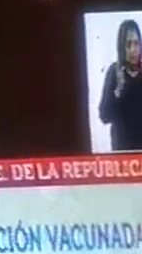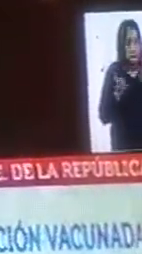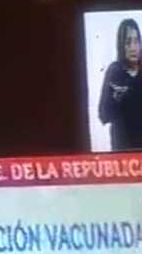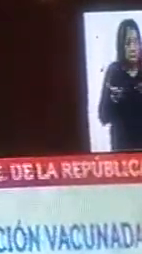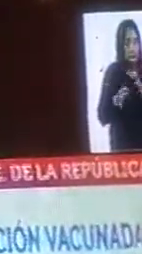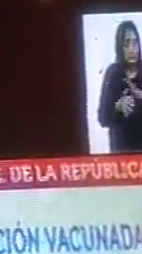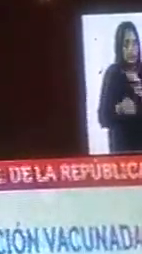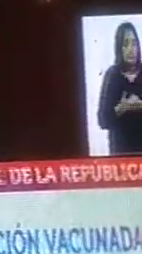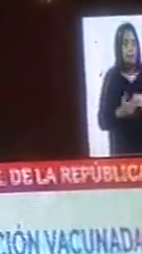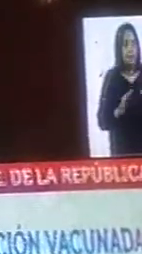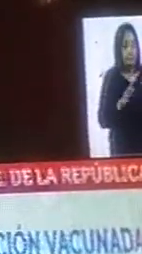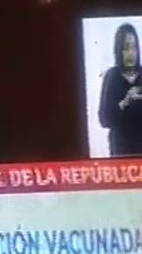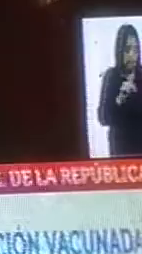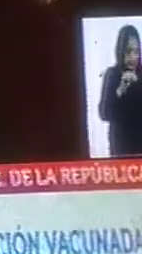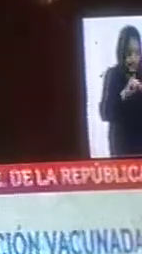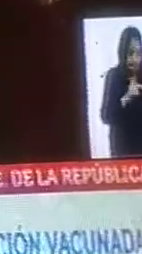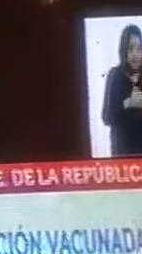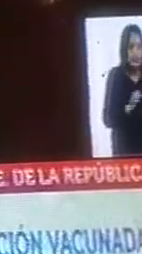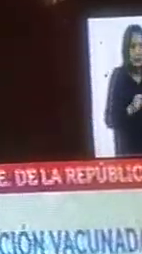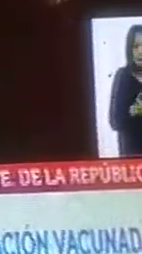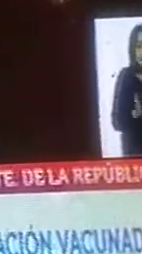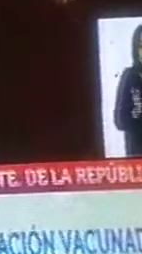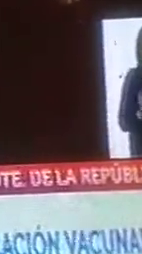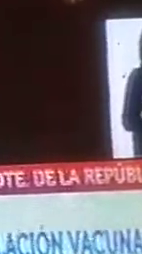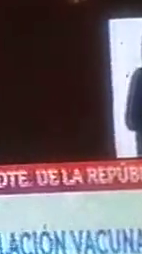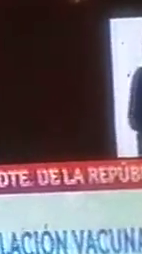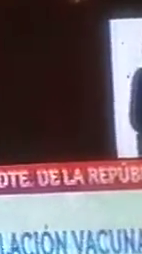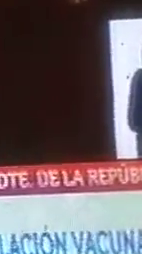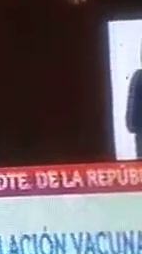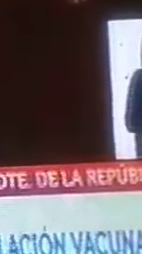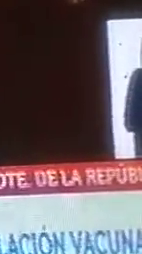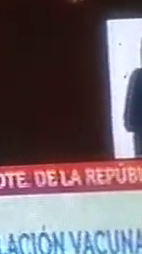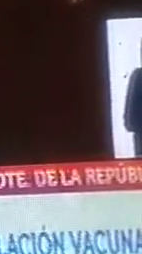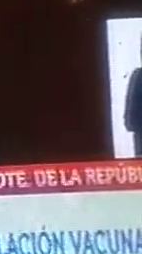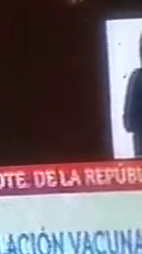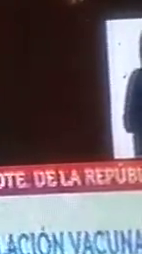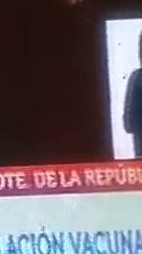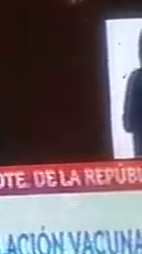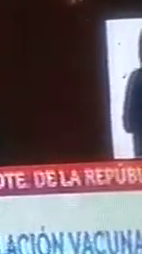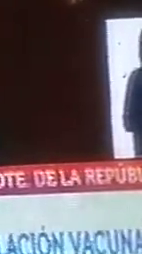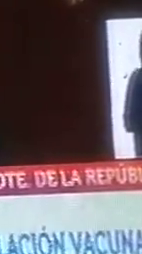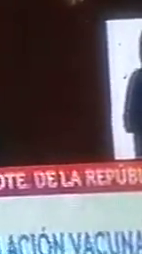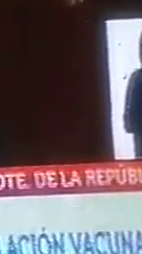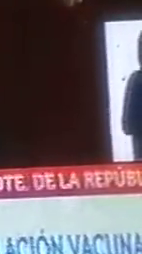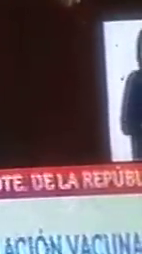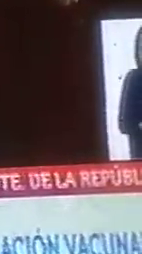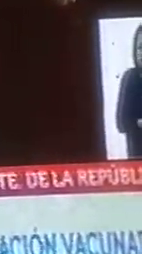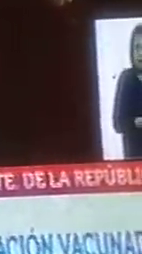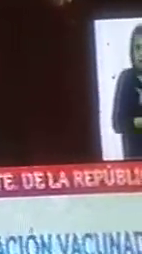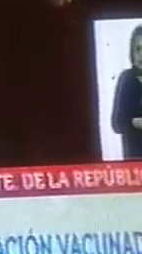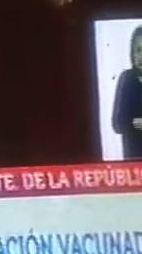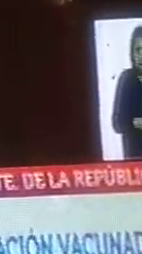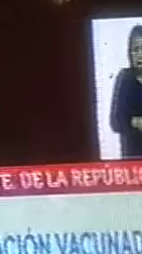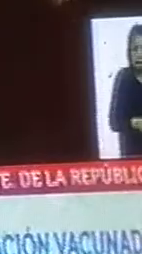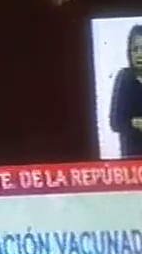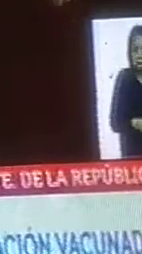el laboratorio y exámenes con real gran gratuidad sean y no